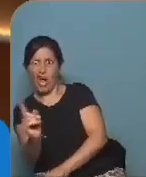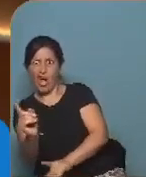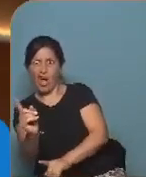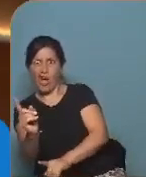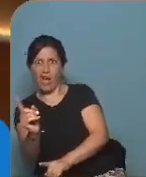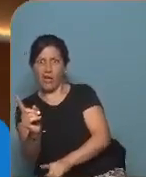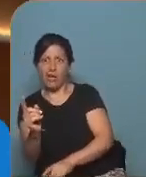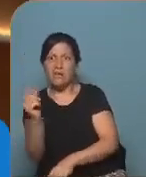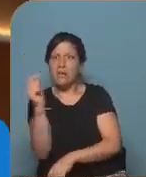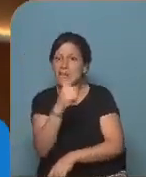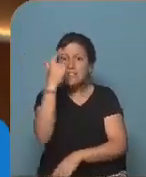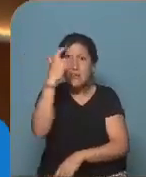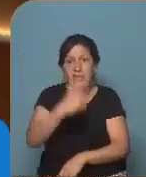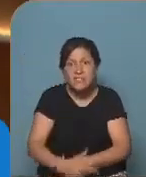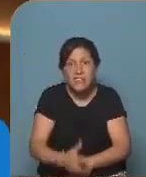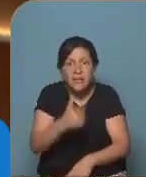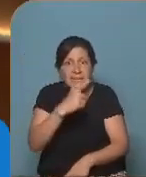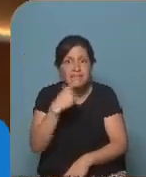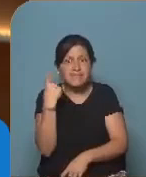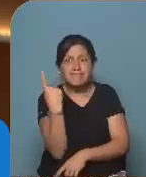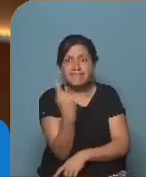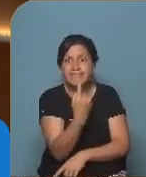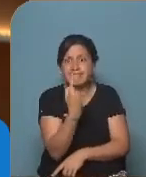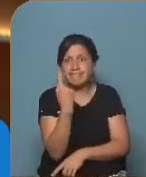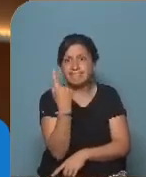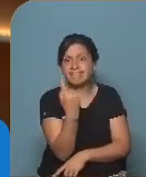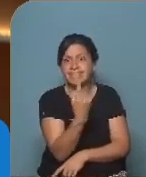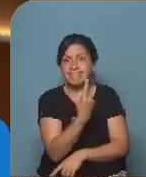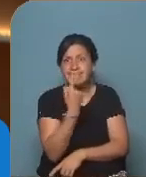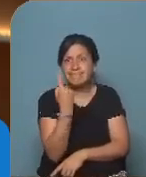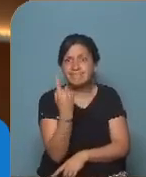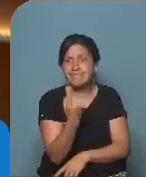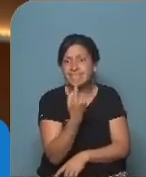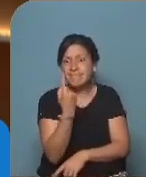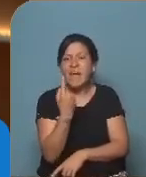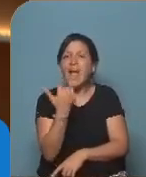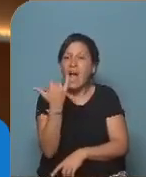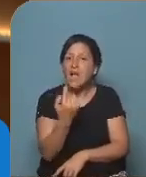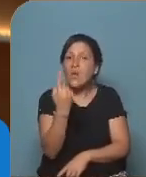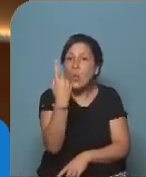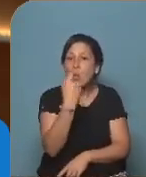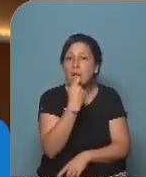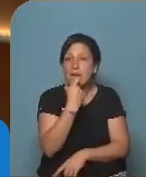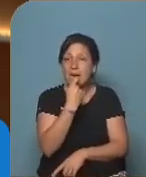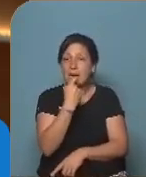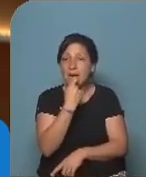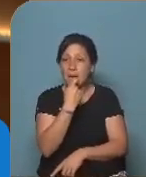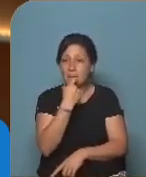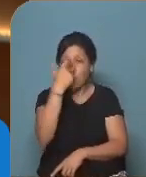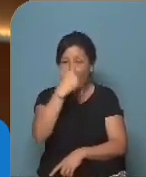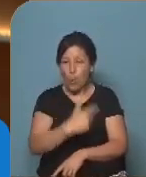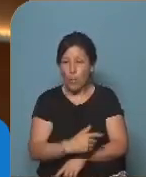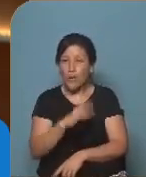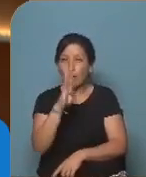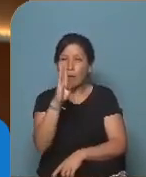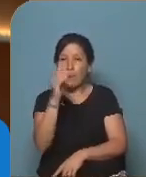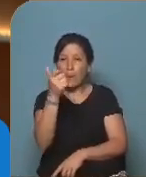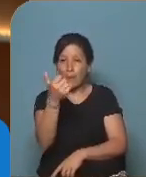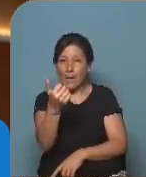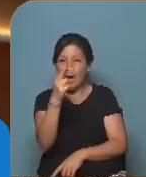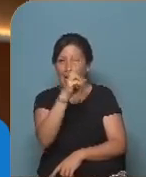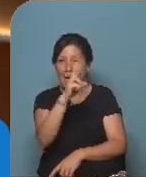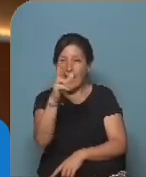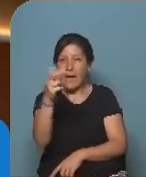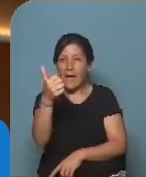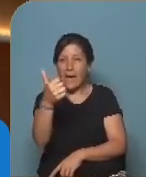persona precisamente queda boyando. Muchas veces, incluso tenemos un caso que es el caso de Barreda, que cuando murió la